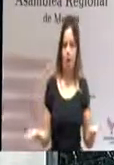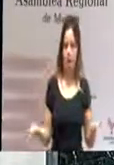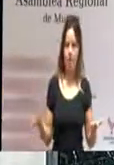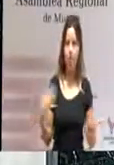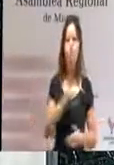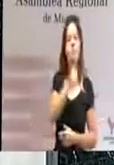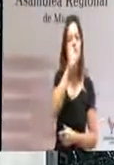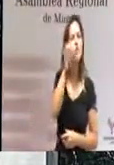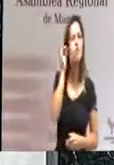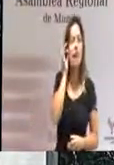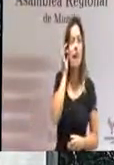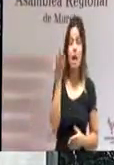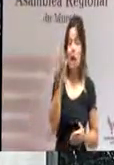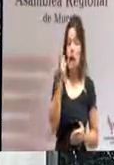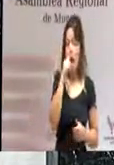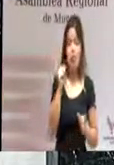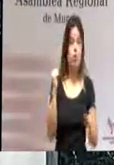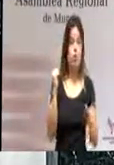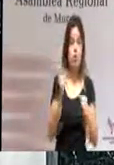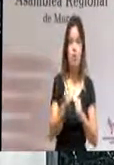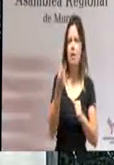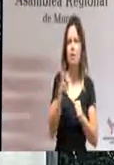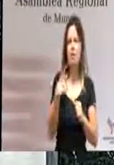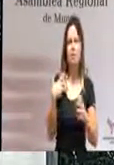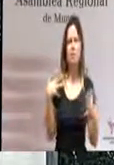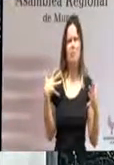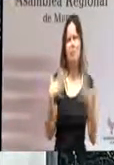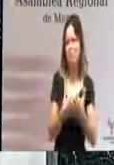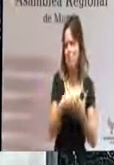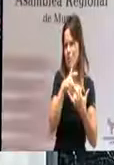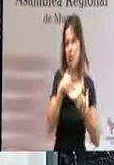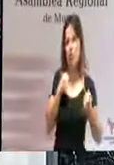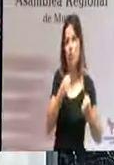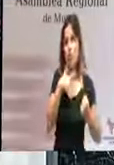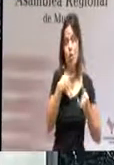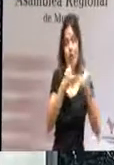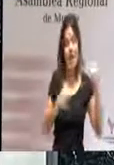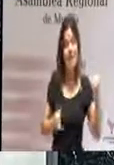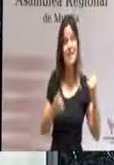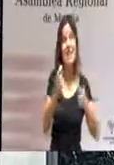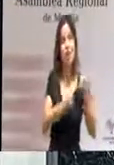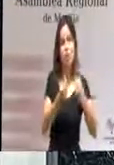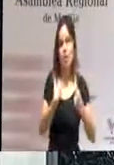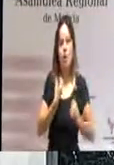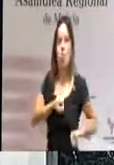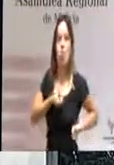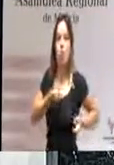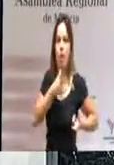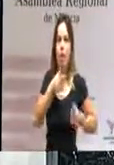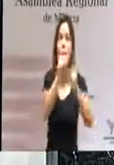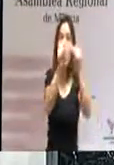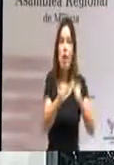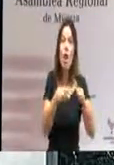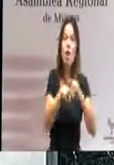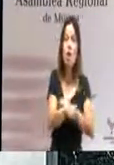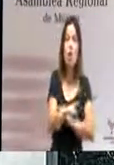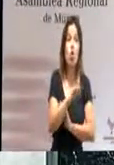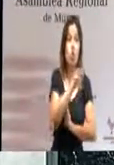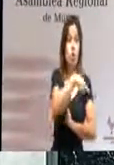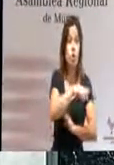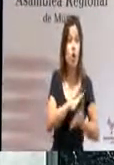Señorías, en los últimos años y ante el brutal impacto de la crisis económica se está revelando el carácter insostenible del modelo de desarrollo que